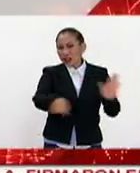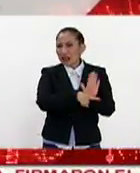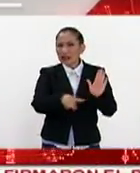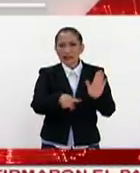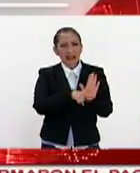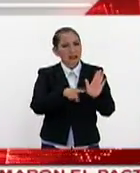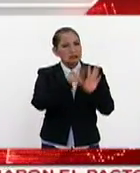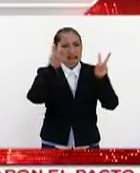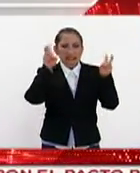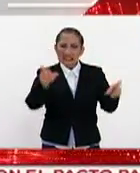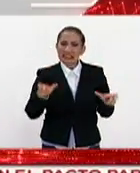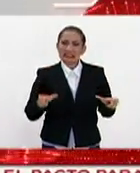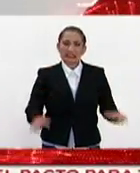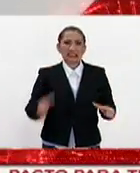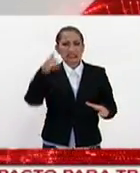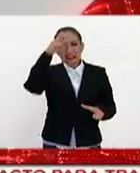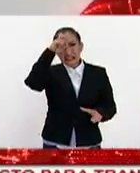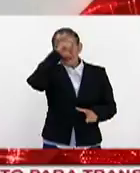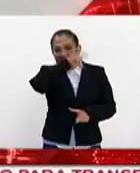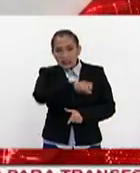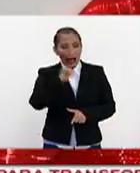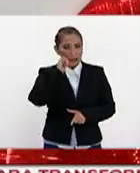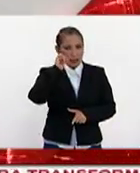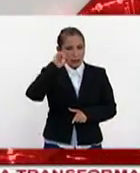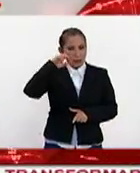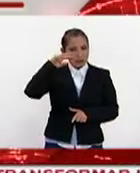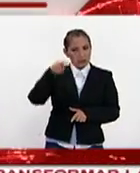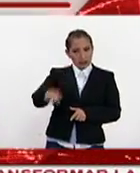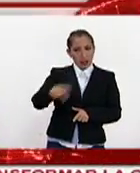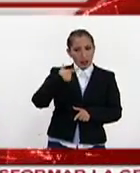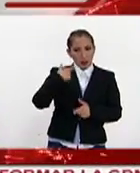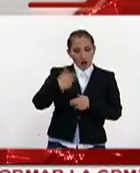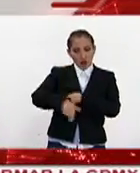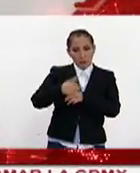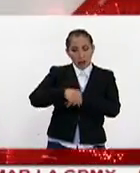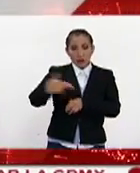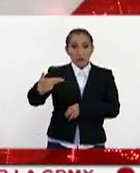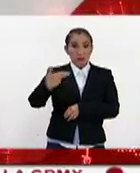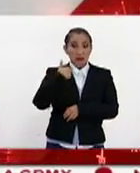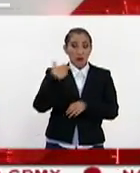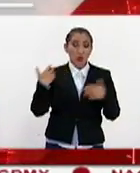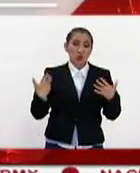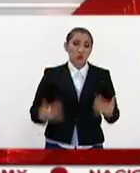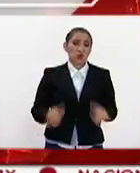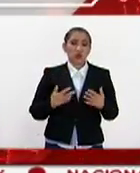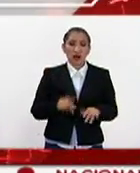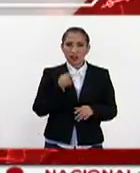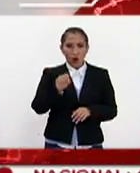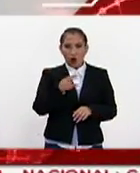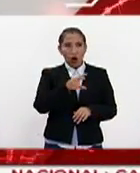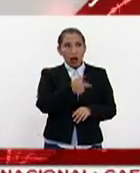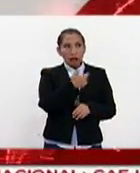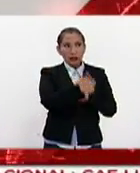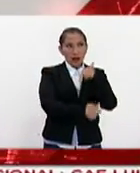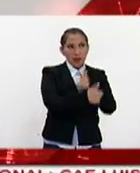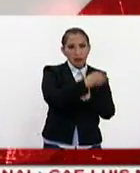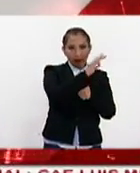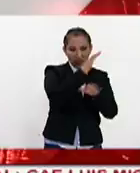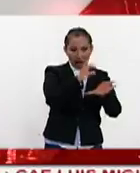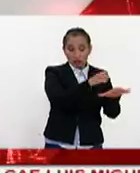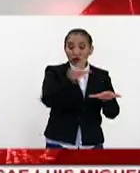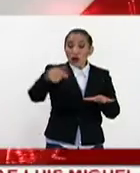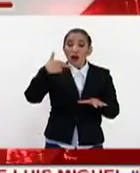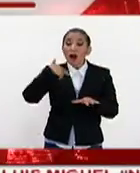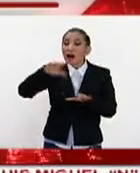negativo en materia de seguridad. Ayer mismo veía la cifra de homicidios, no derivados de competencia federal, sino